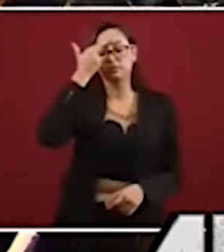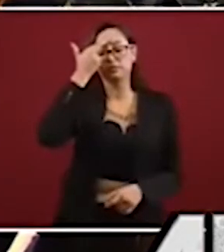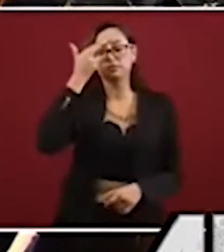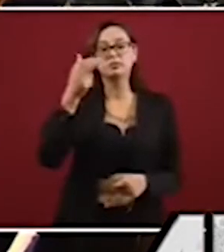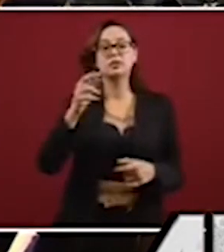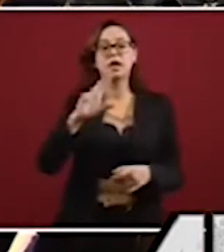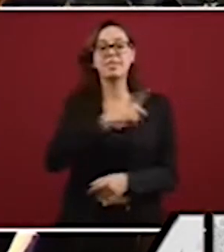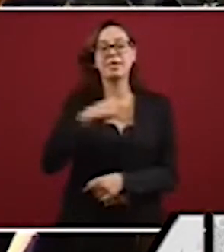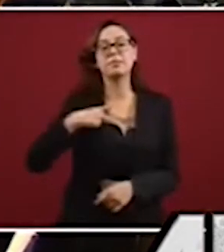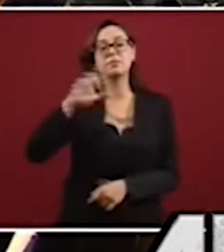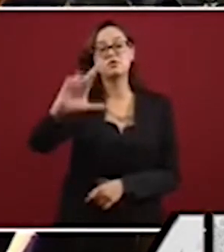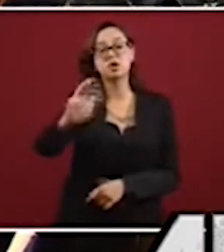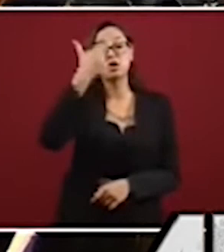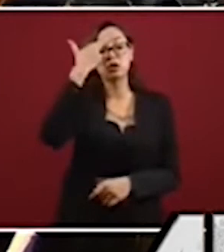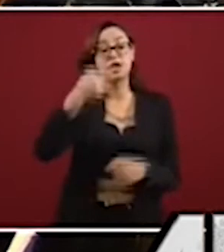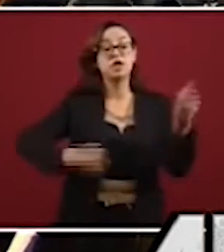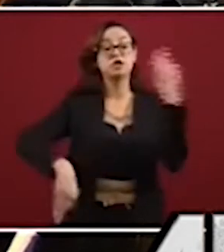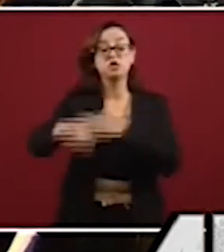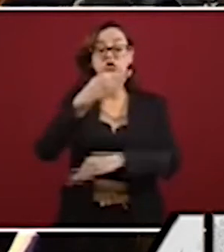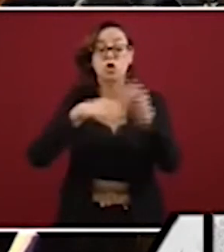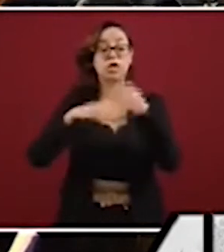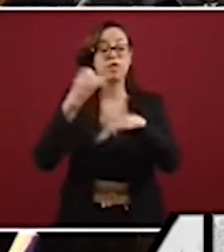se